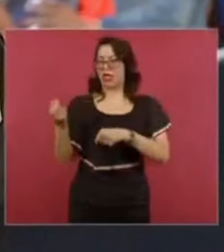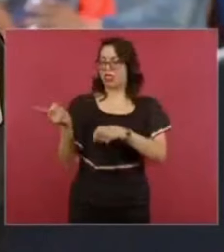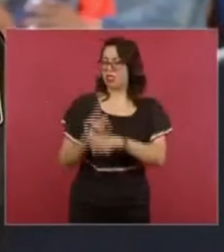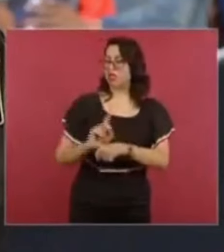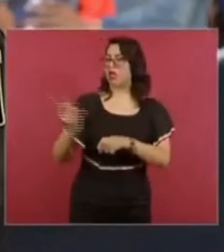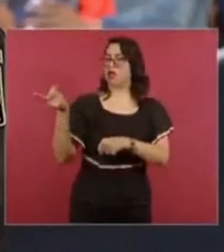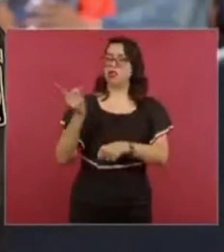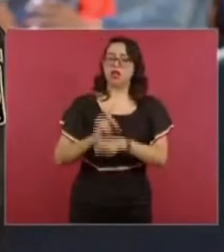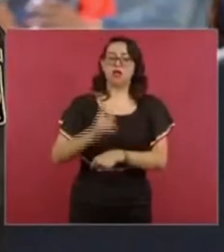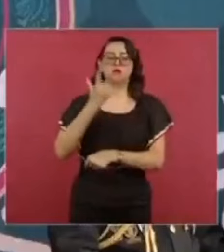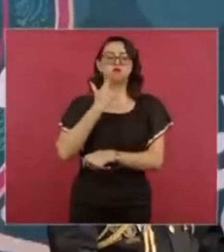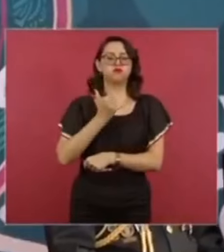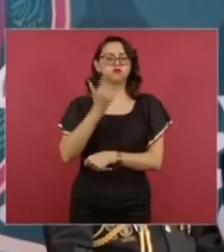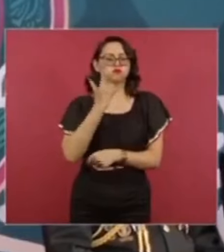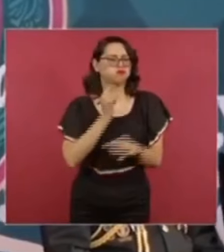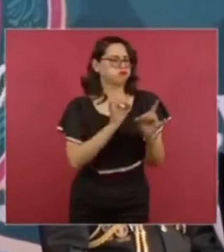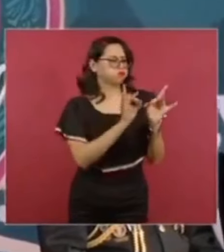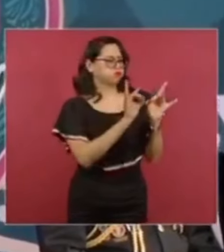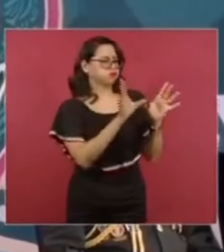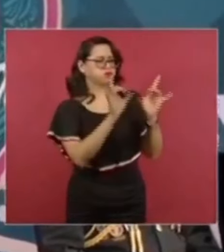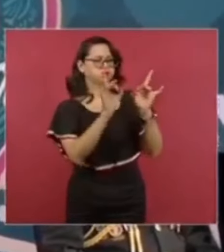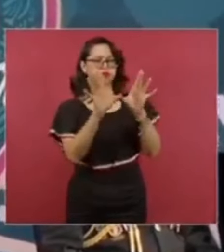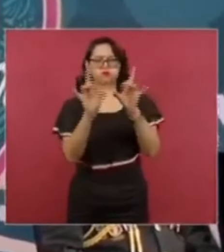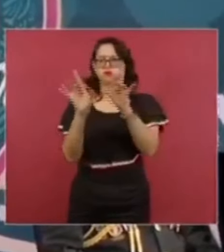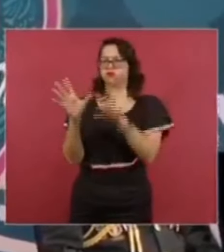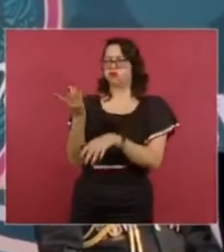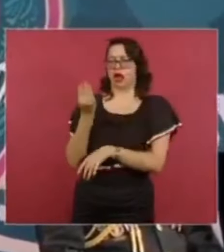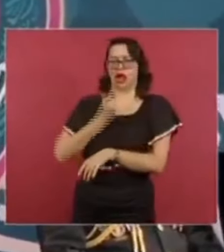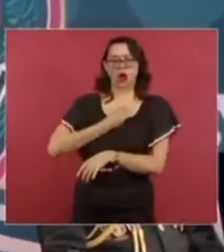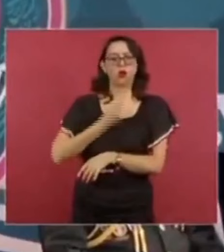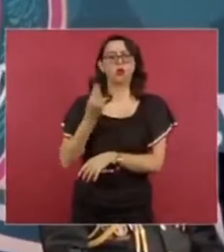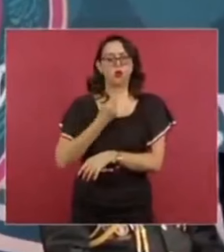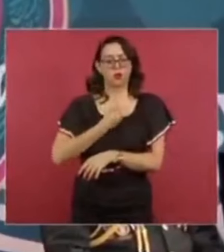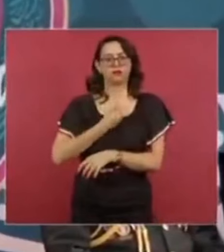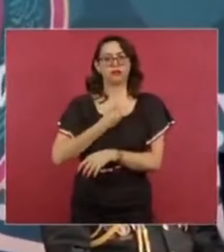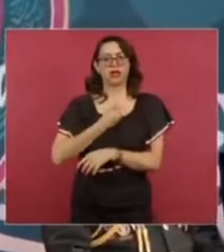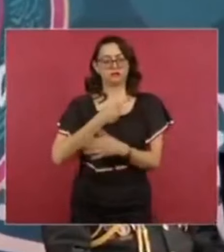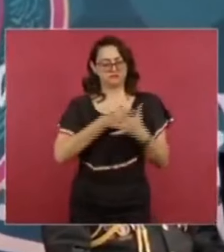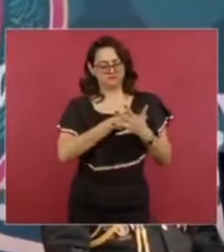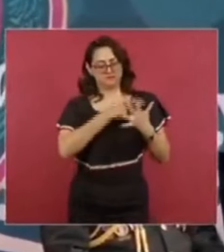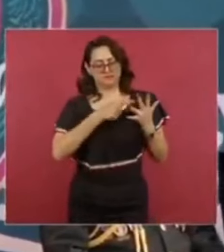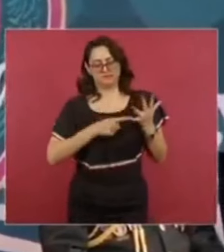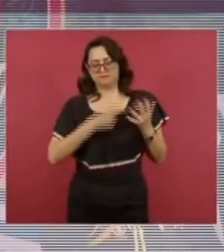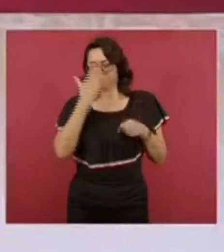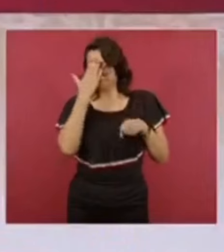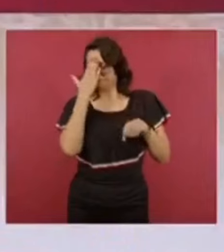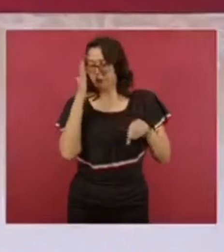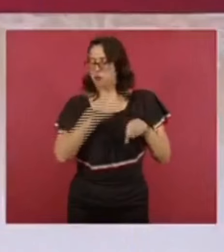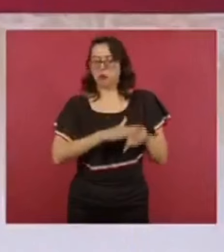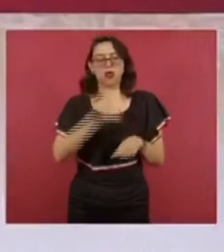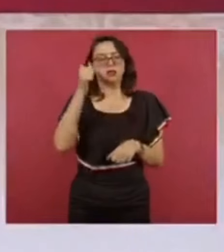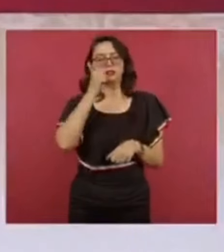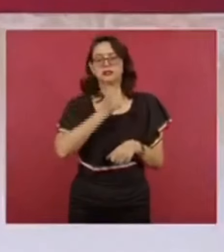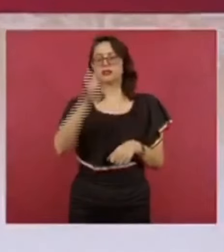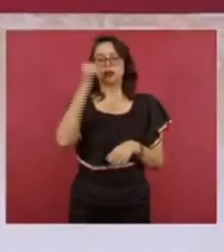cambiante para seguir manteniendo y fortaleciendo los ideales ya descritos por los que lucharon